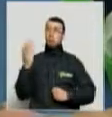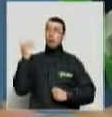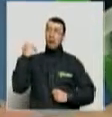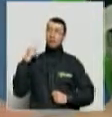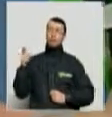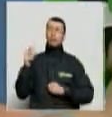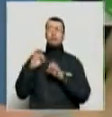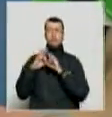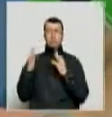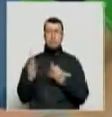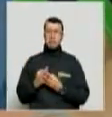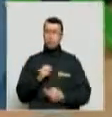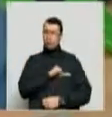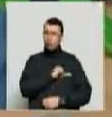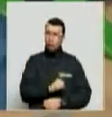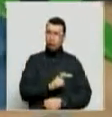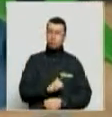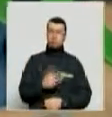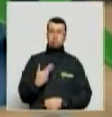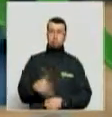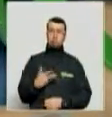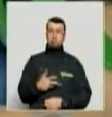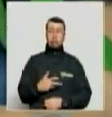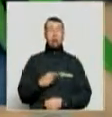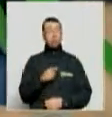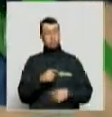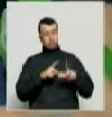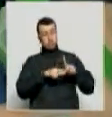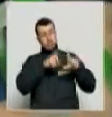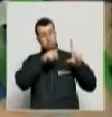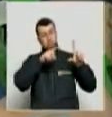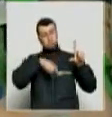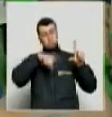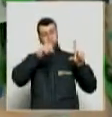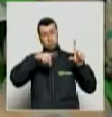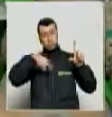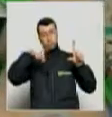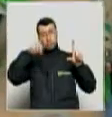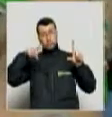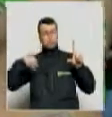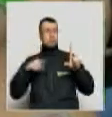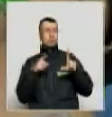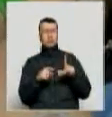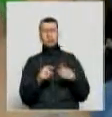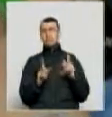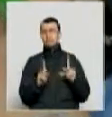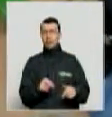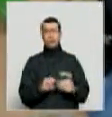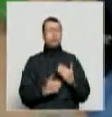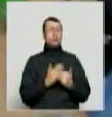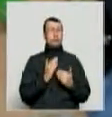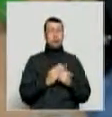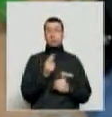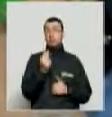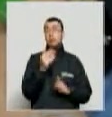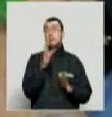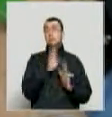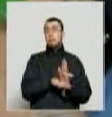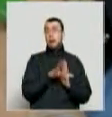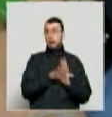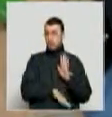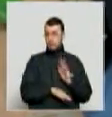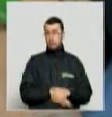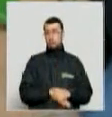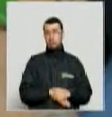refería. Entonces es muy importante entenderlo como algo preventivo, además porque es un examen supremamente económico y